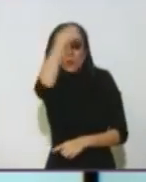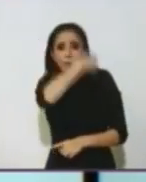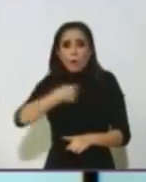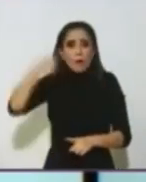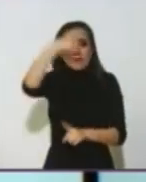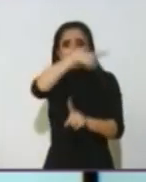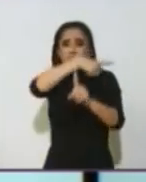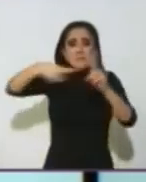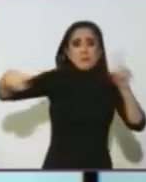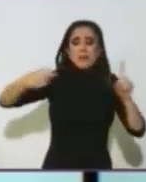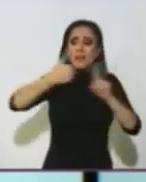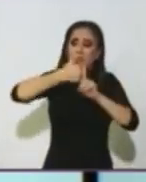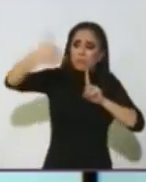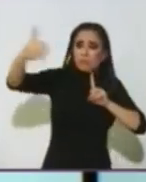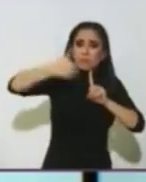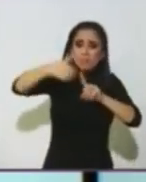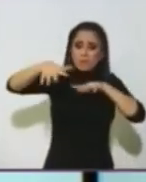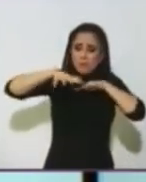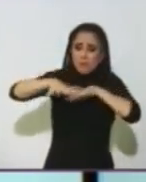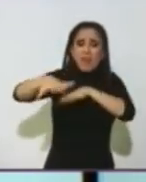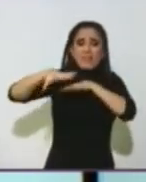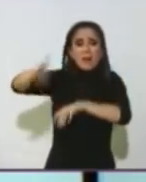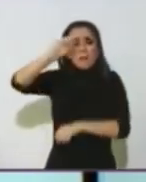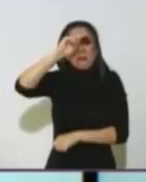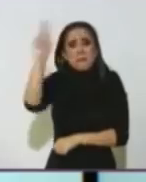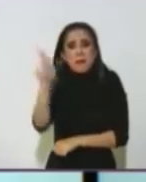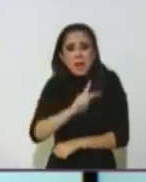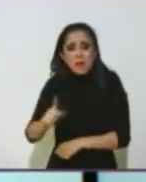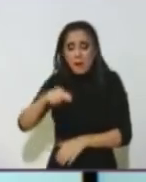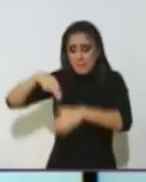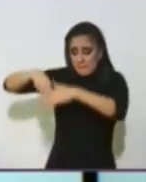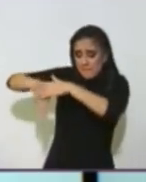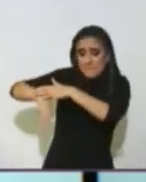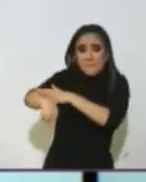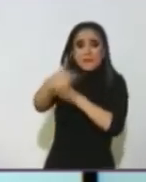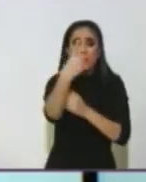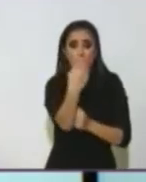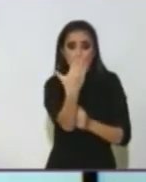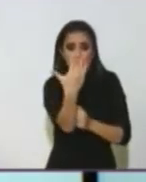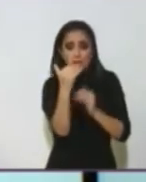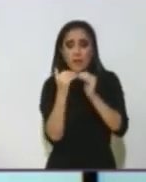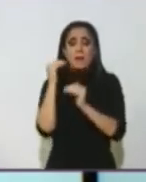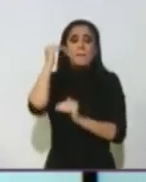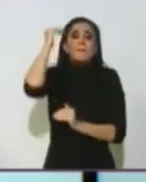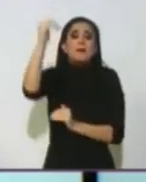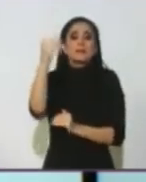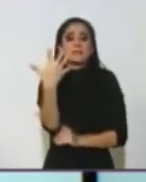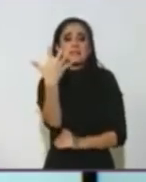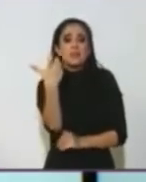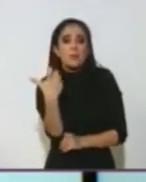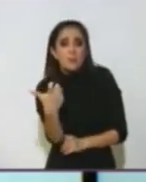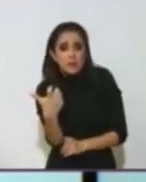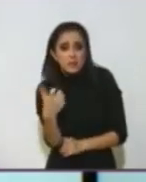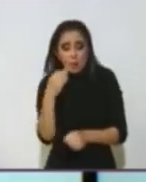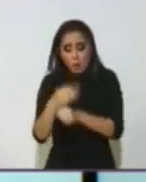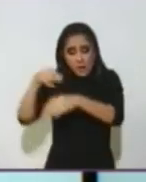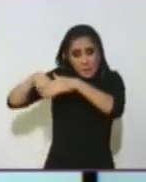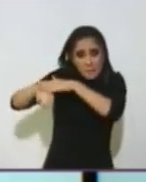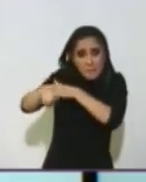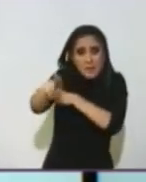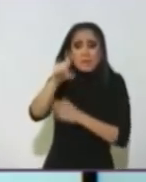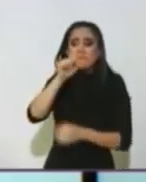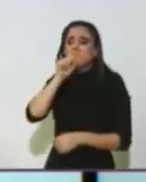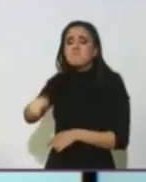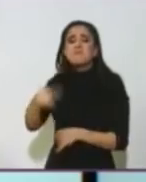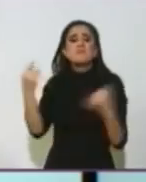día en traslados nos subieron el metro de unos 50 a 5 pesos y hoy el metro sigue siendo un